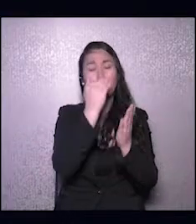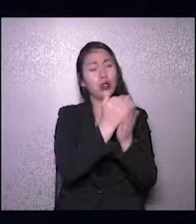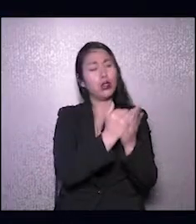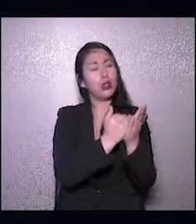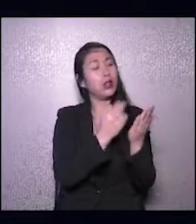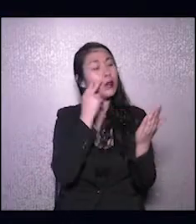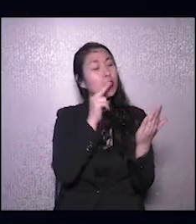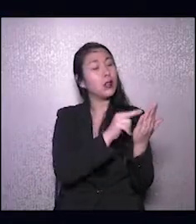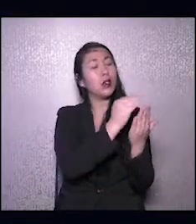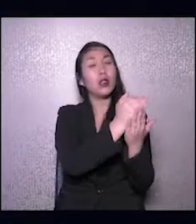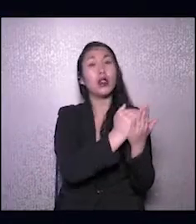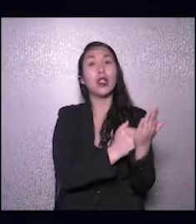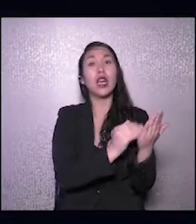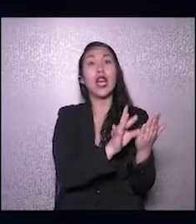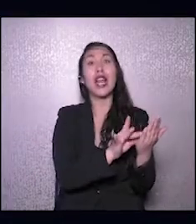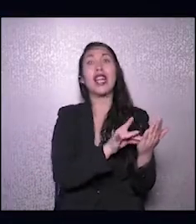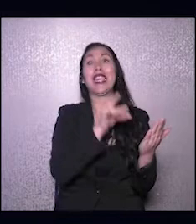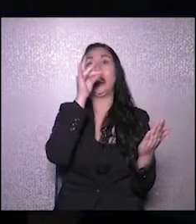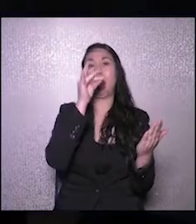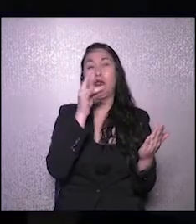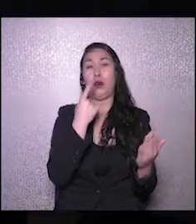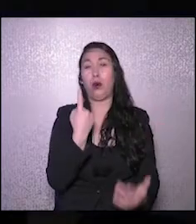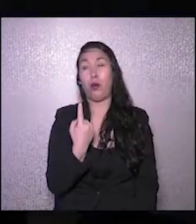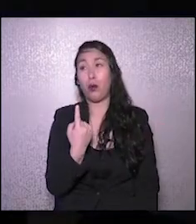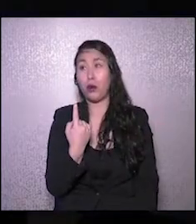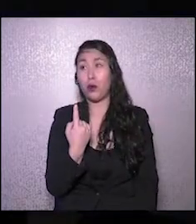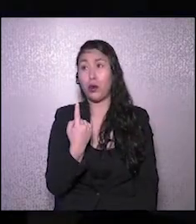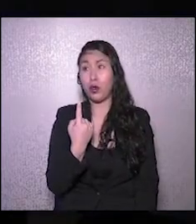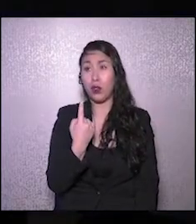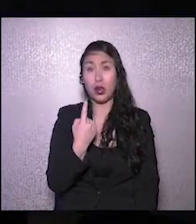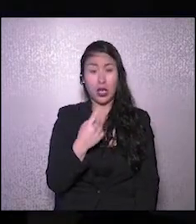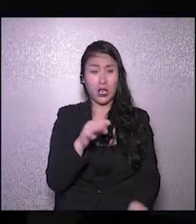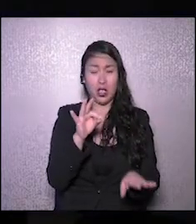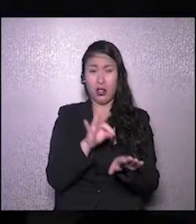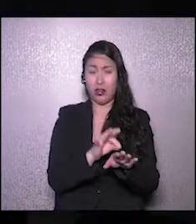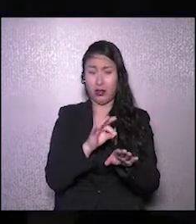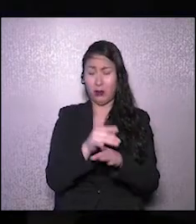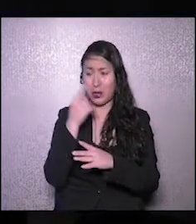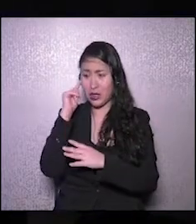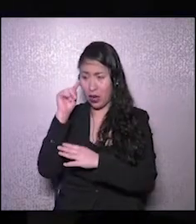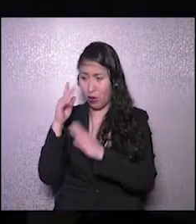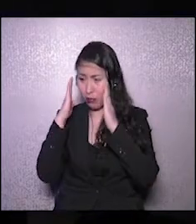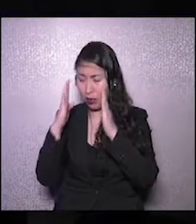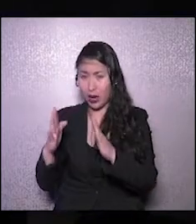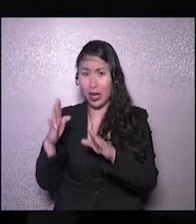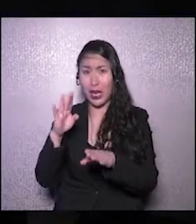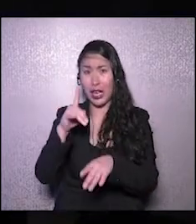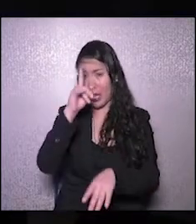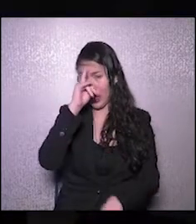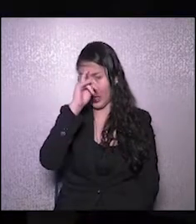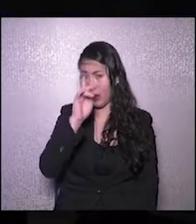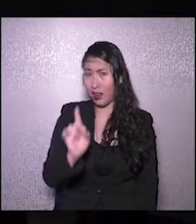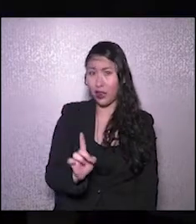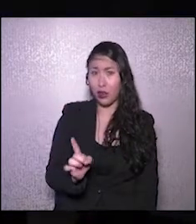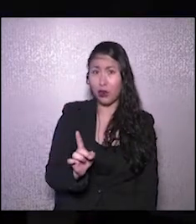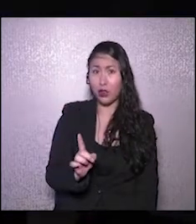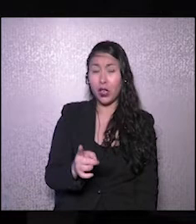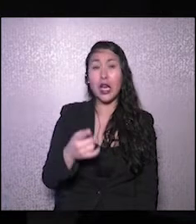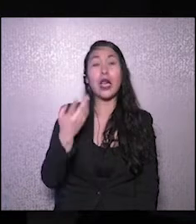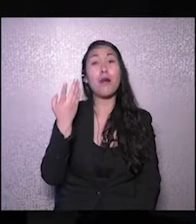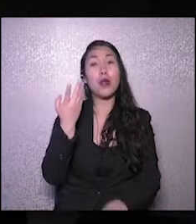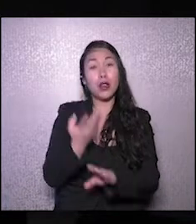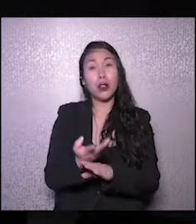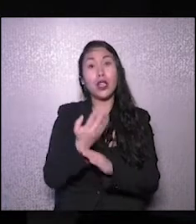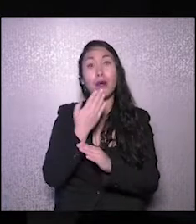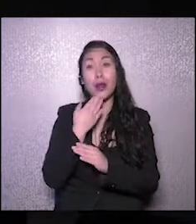lista que era un CIE9 o un CIE10. ¿Sí? Diagnósticos que no estaban hechos para la clínica y pidiéndole a médicos que no son codificadores